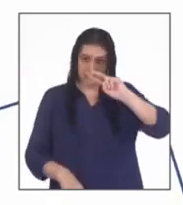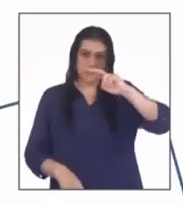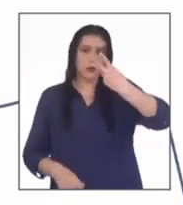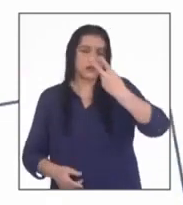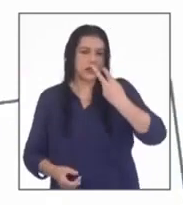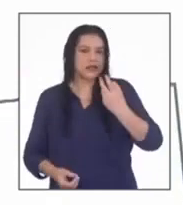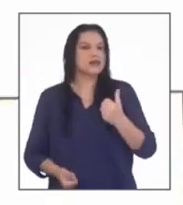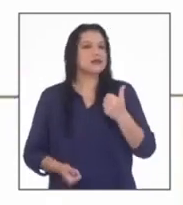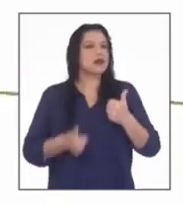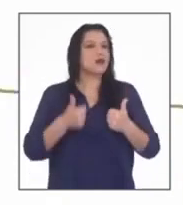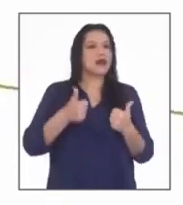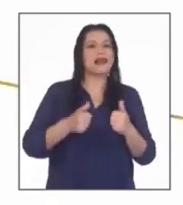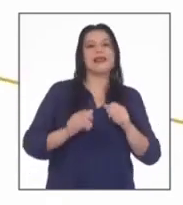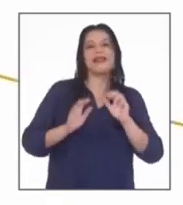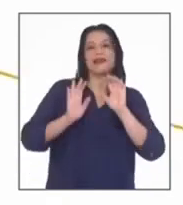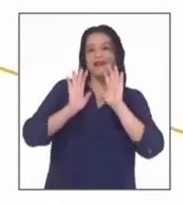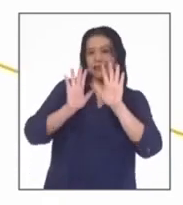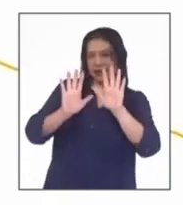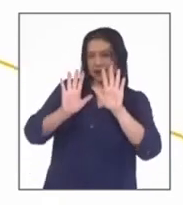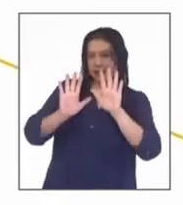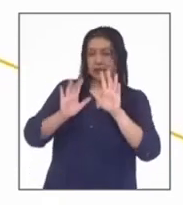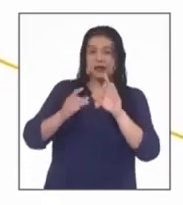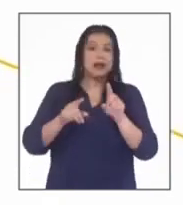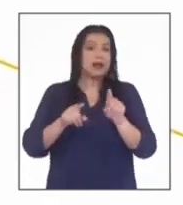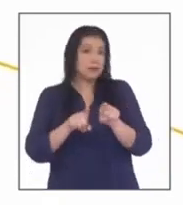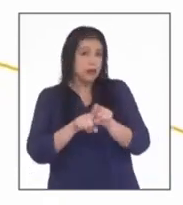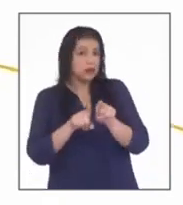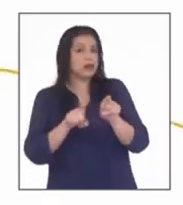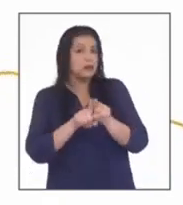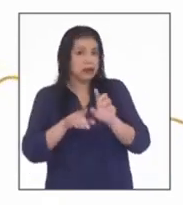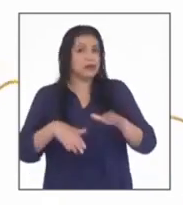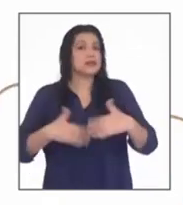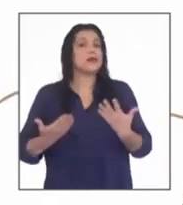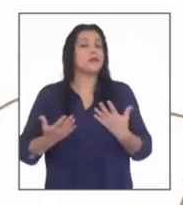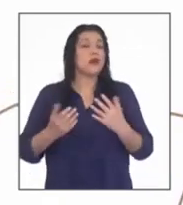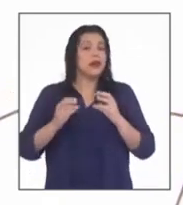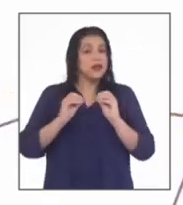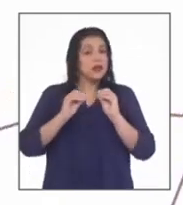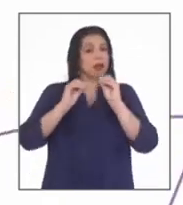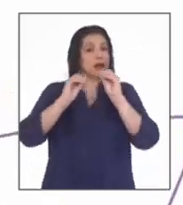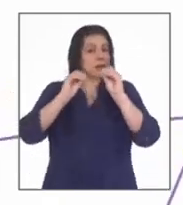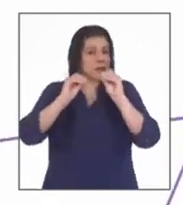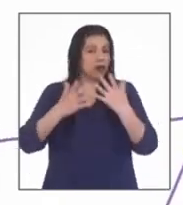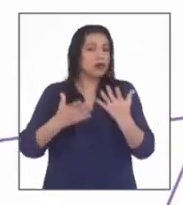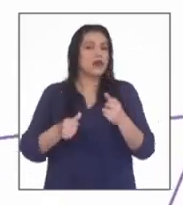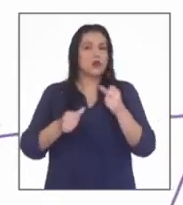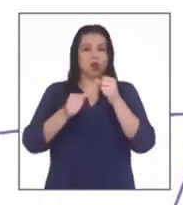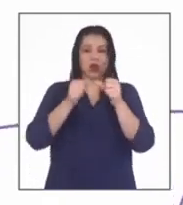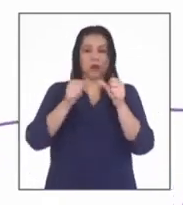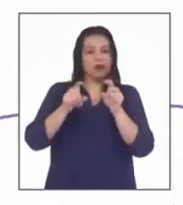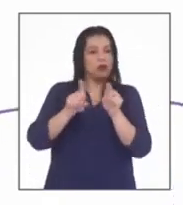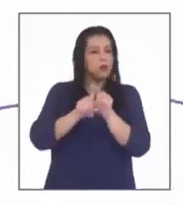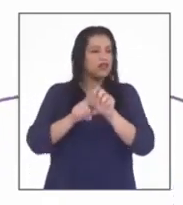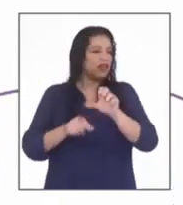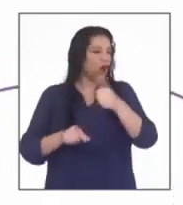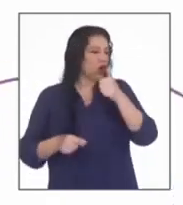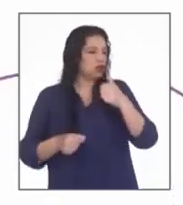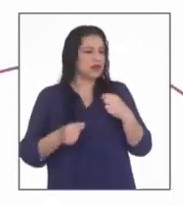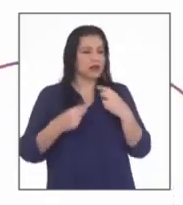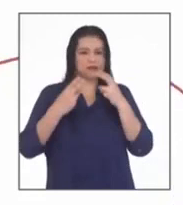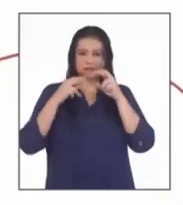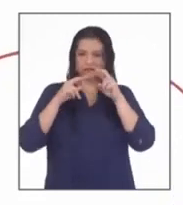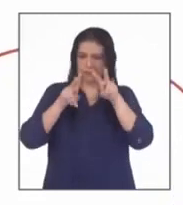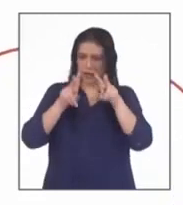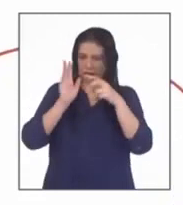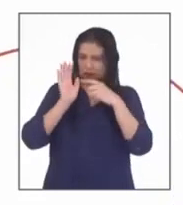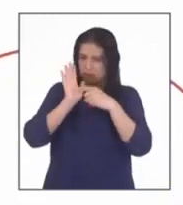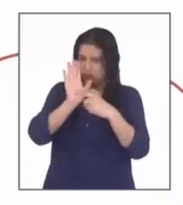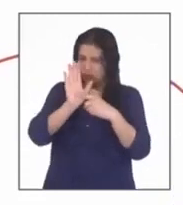sea una potencia de 10, pero también se puede escribir un mismo número de estas otras formas.